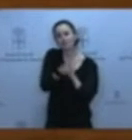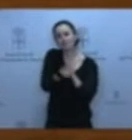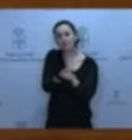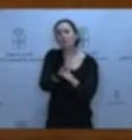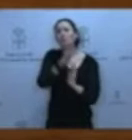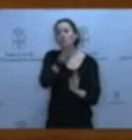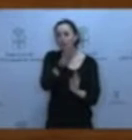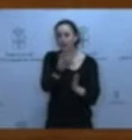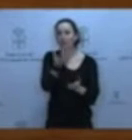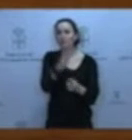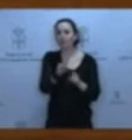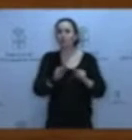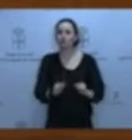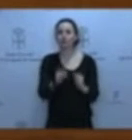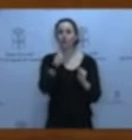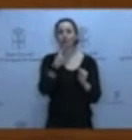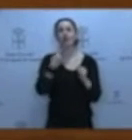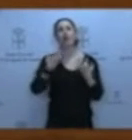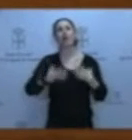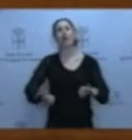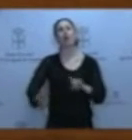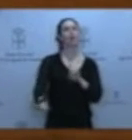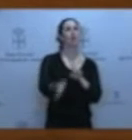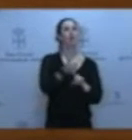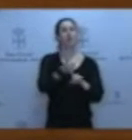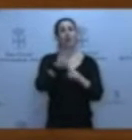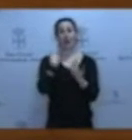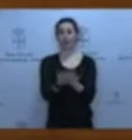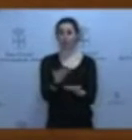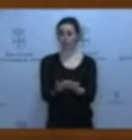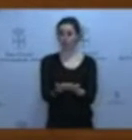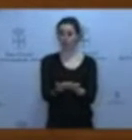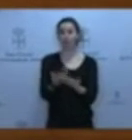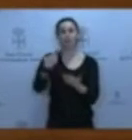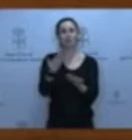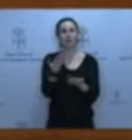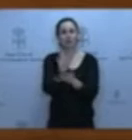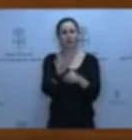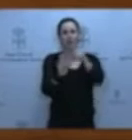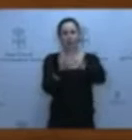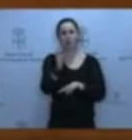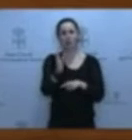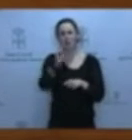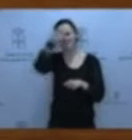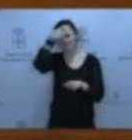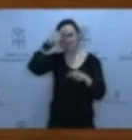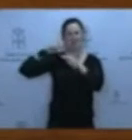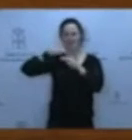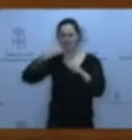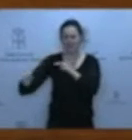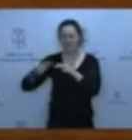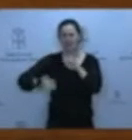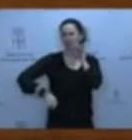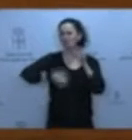parte propositiva, nos resultan muy reveladoras. En la argumentación presentan el suicidio como si se tratara de una enfermedad genética, de una lotería, de